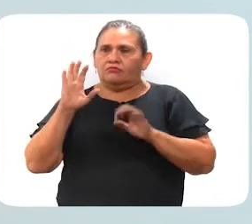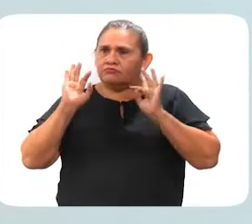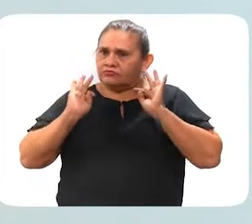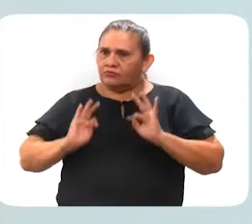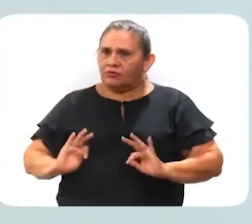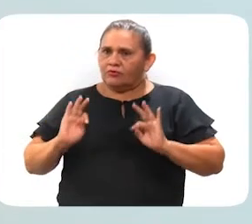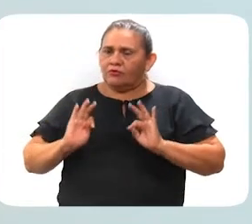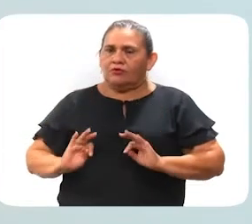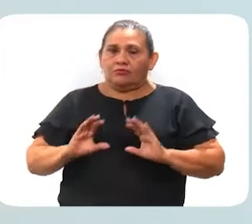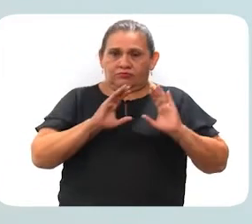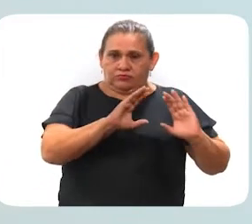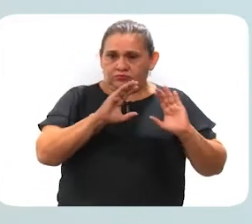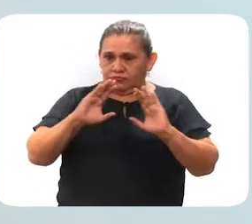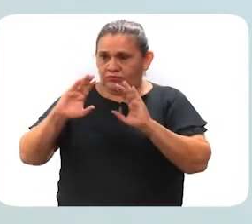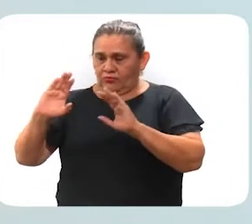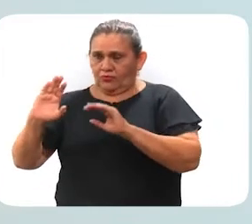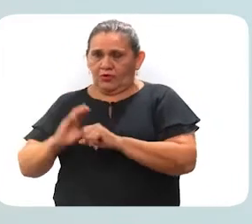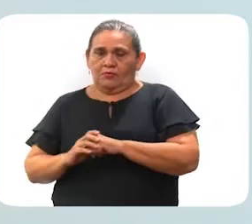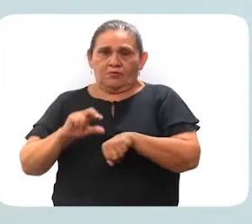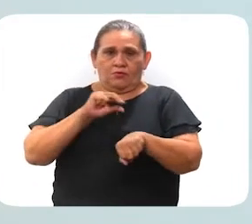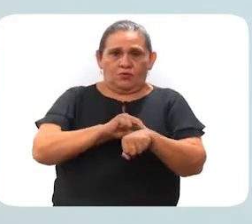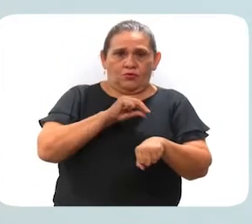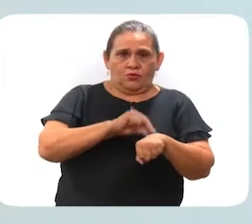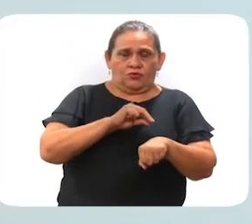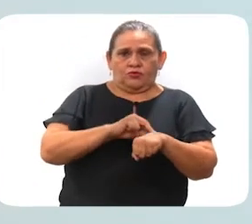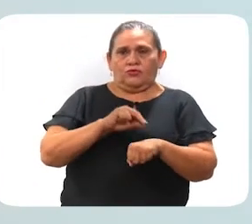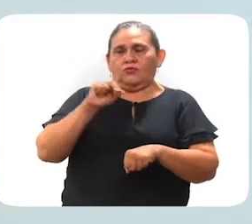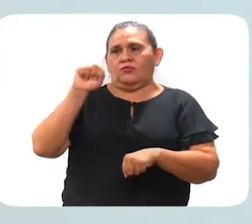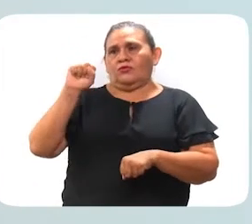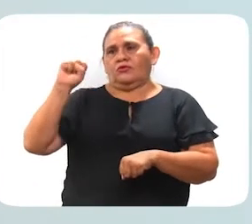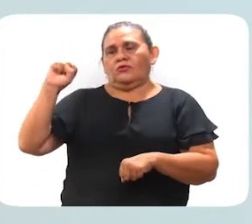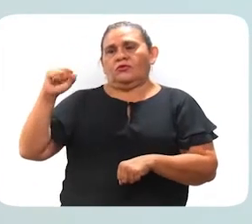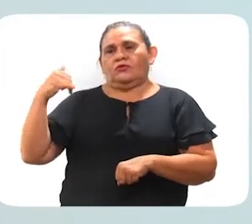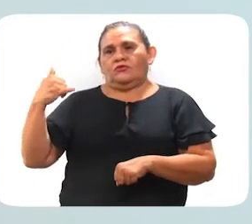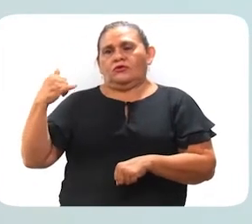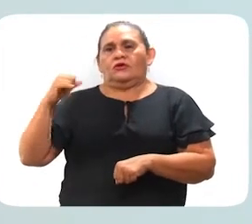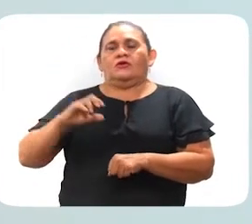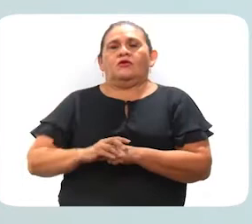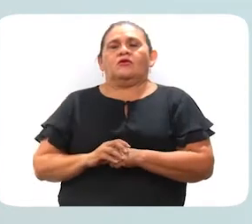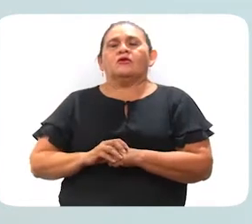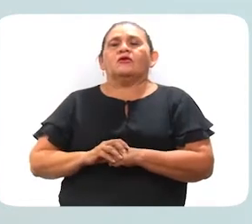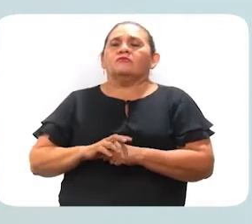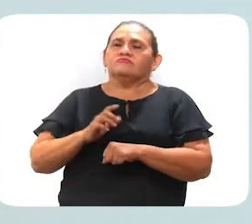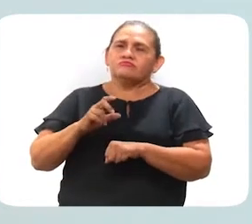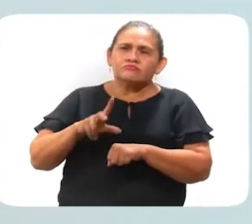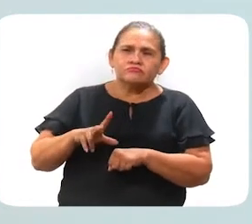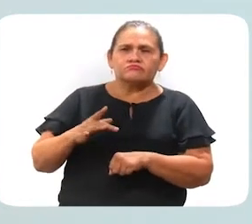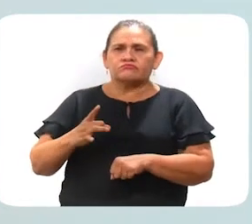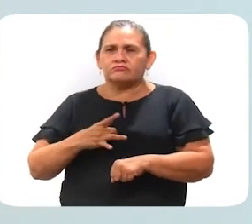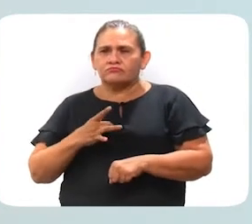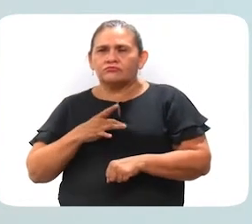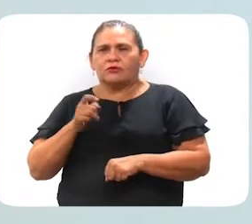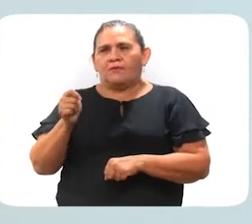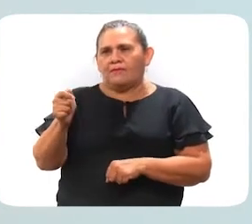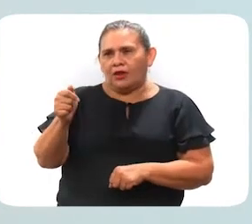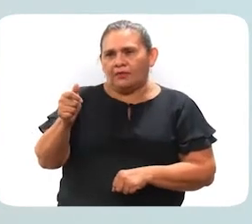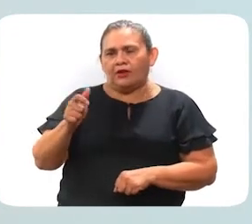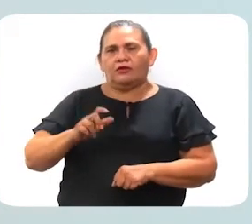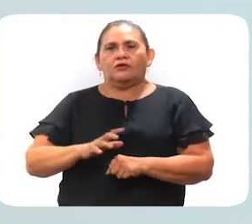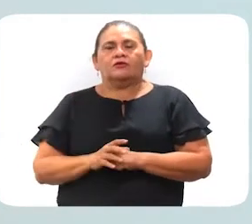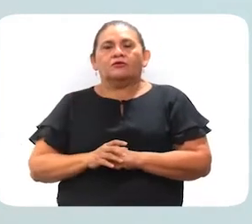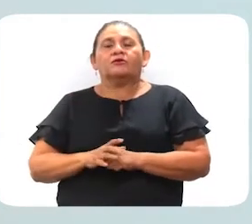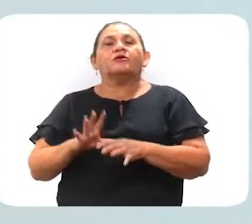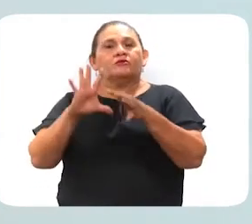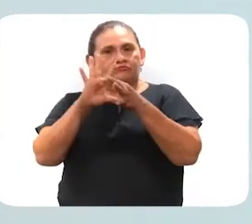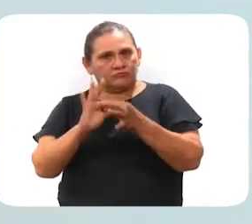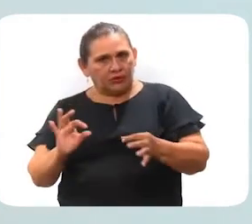estables, aislados y monitoreados por personal médico de la Secretaría de Salud de Yucatán. Presentan síntomas leves. Como